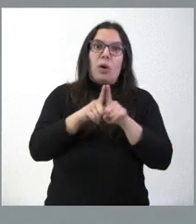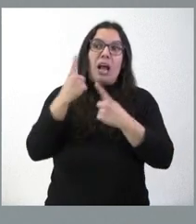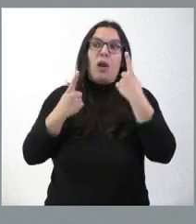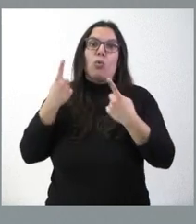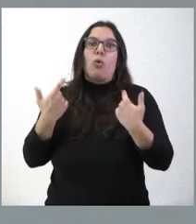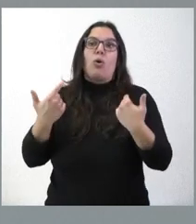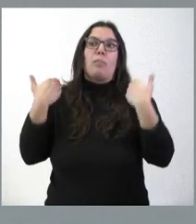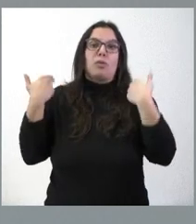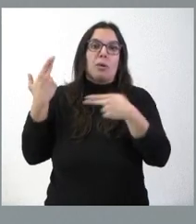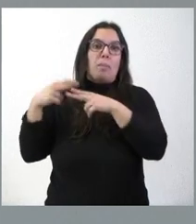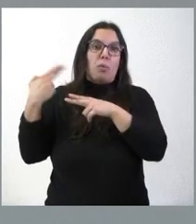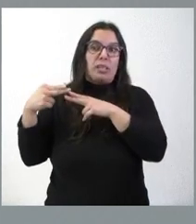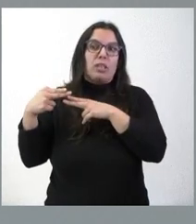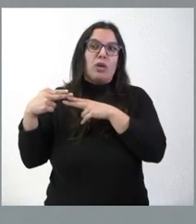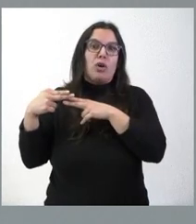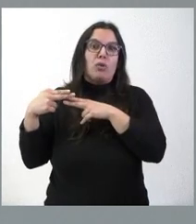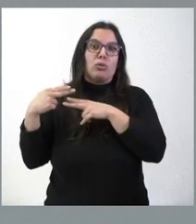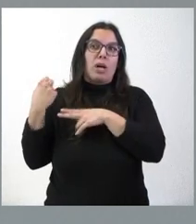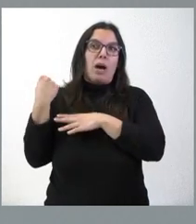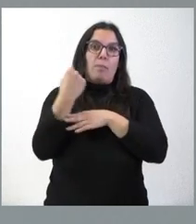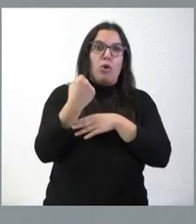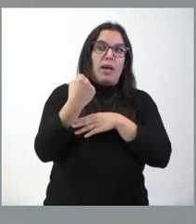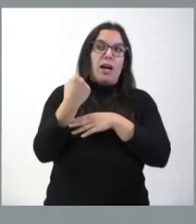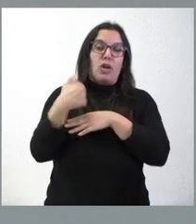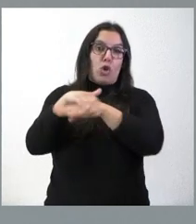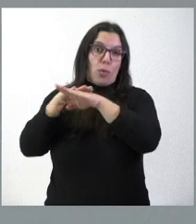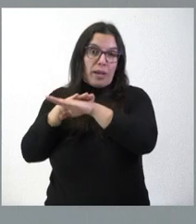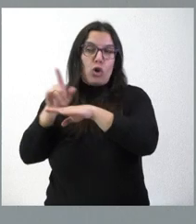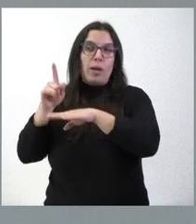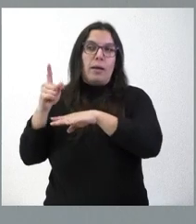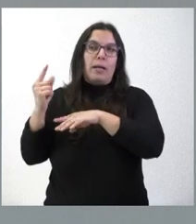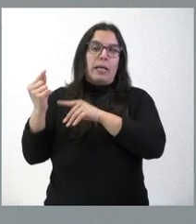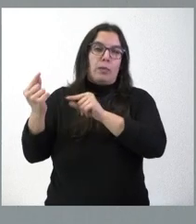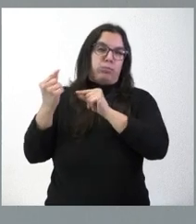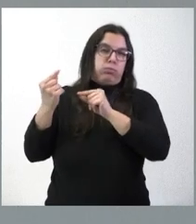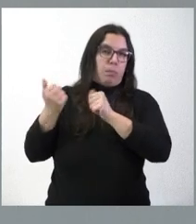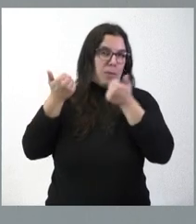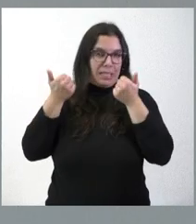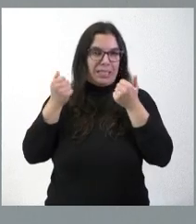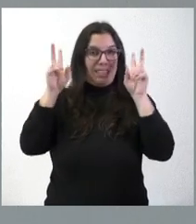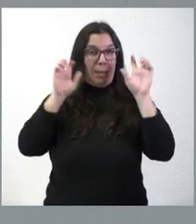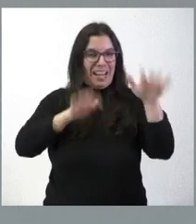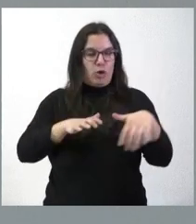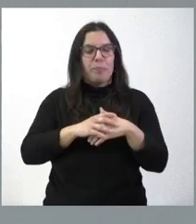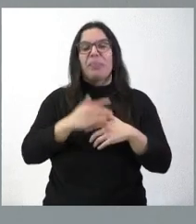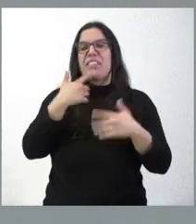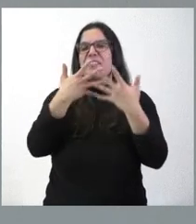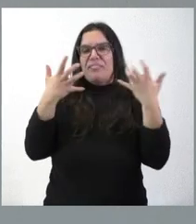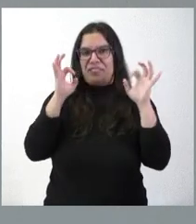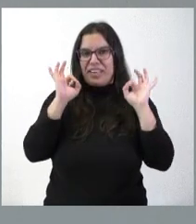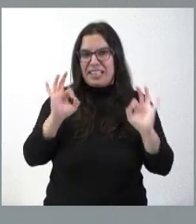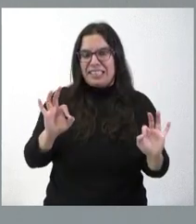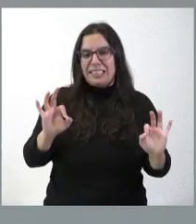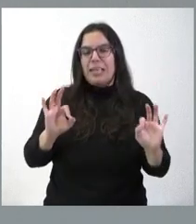responsables políticos que apoyan al Gobierno, más debate ha suscitado. Dice textualmente el